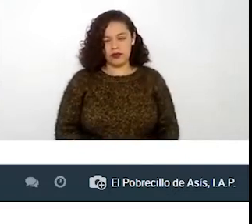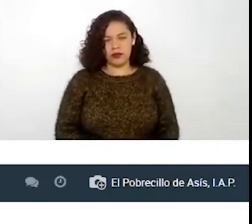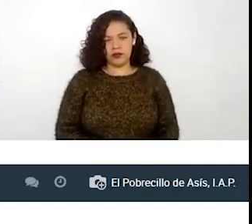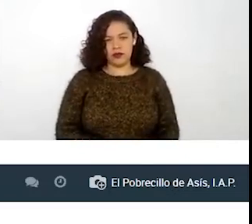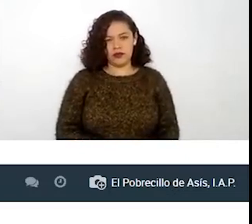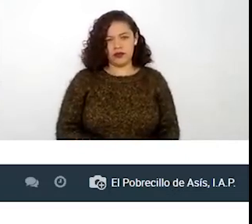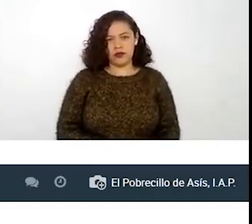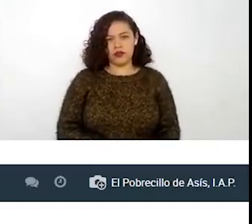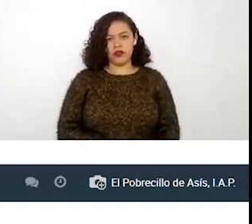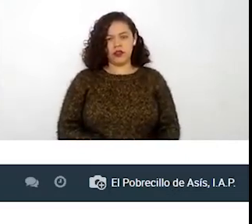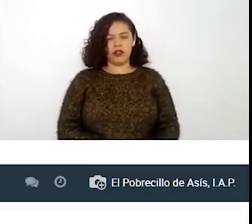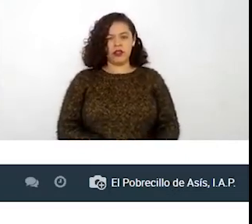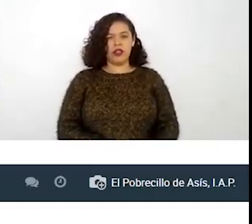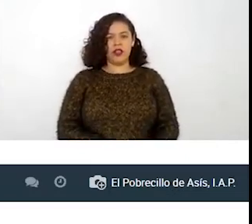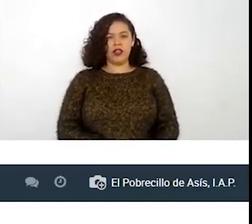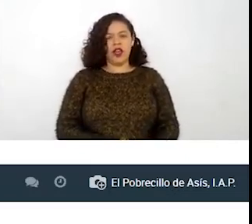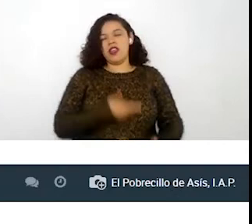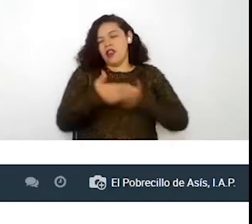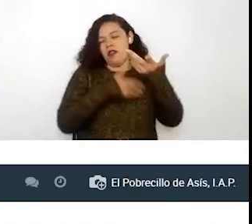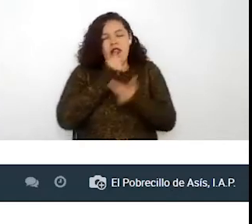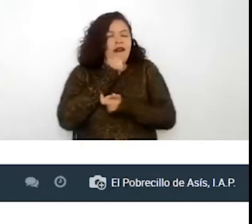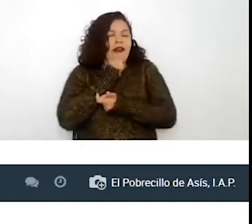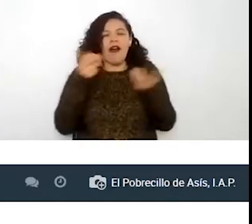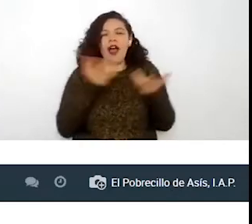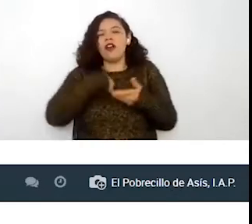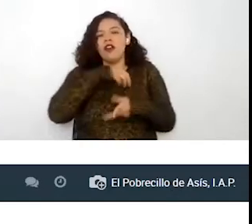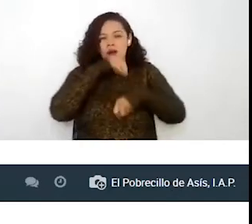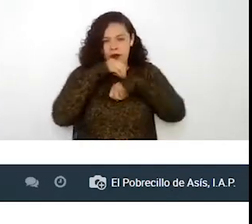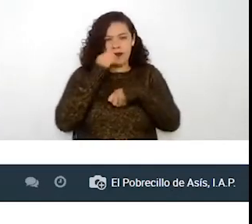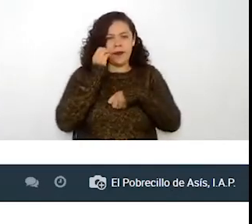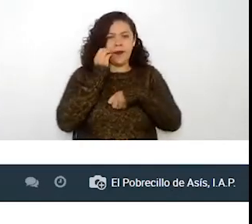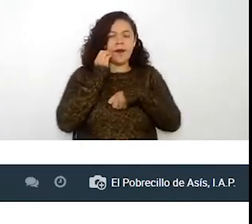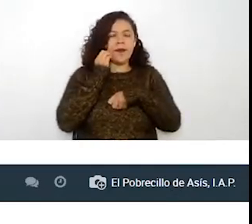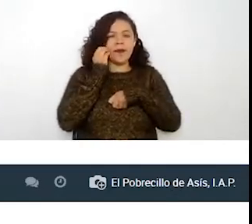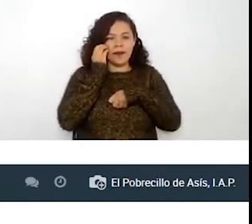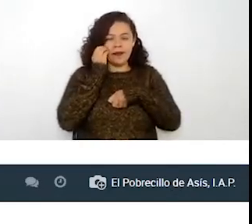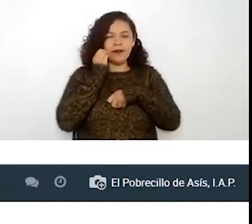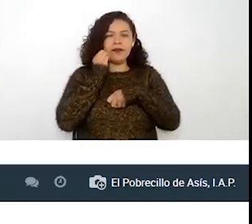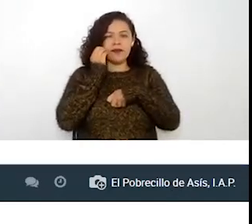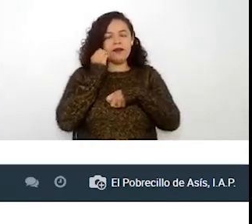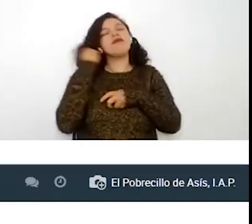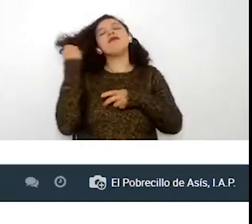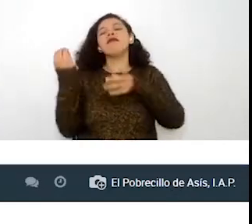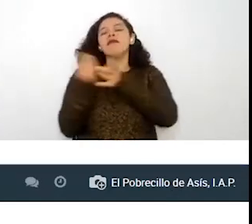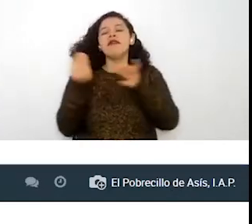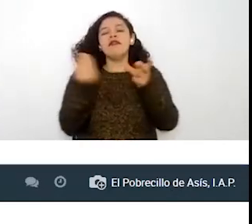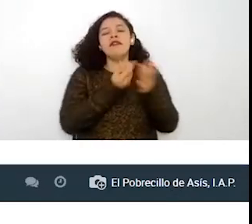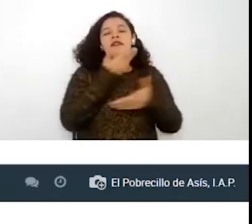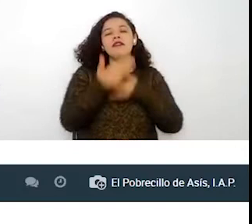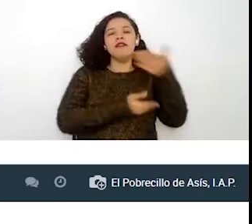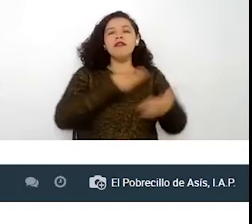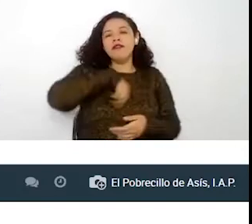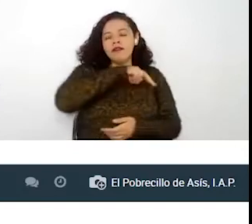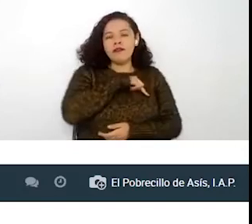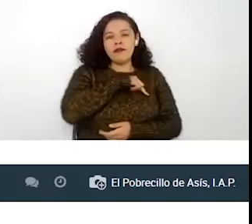como pueden ver pues no hay todavía ningún servicio vamos a crearlo y el tipo de servicio que nosotros vamos a